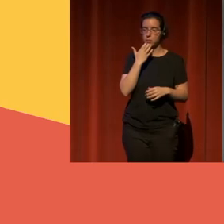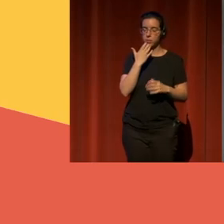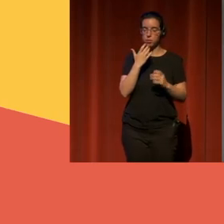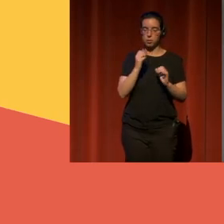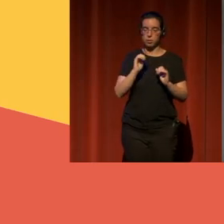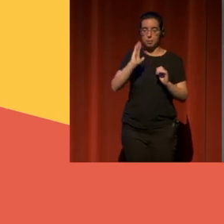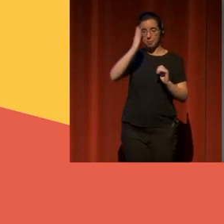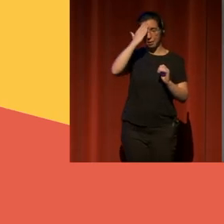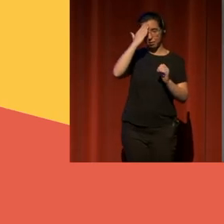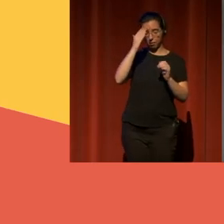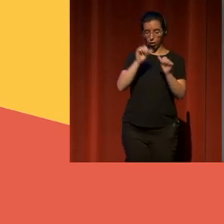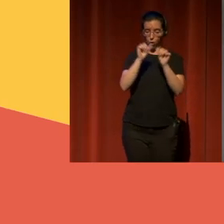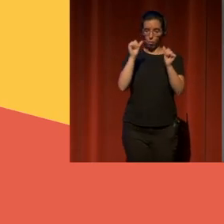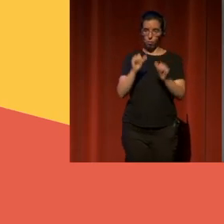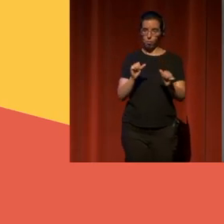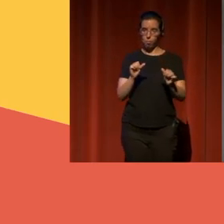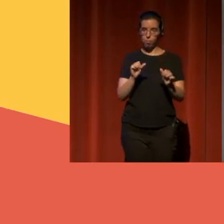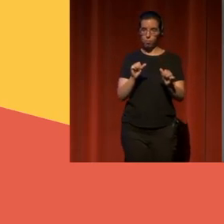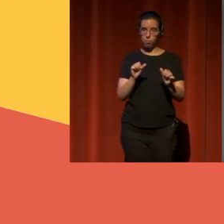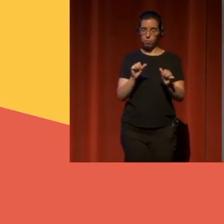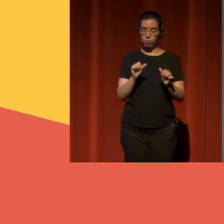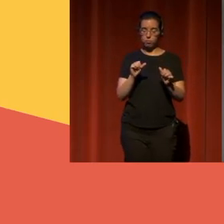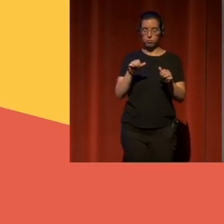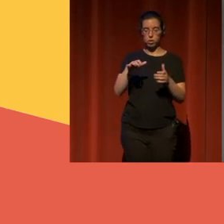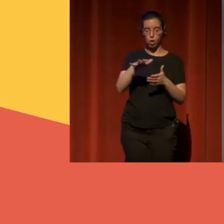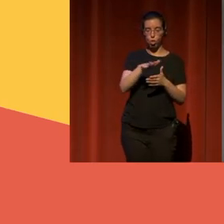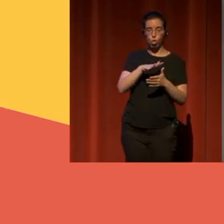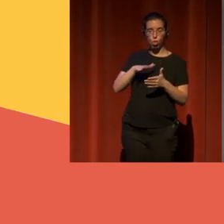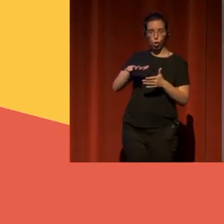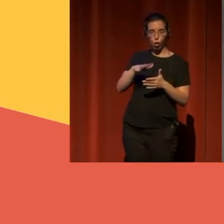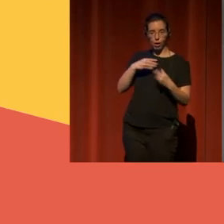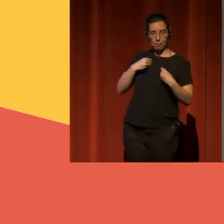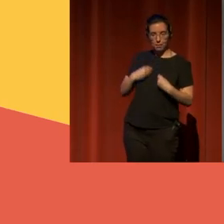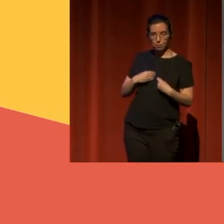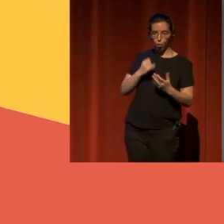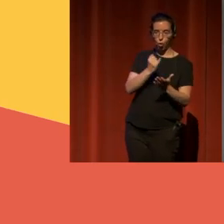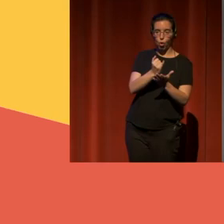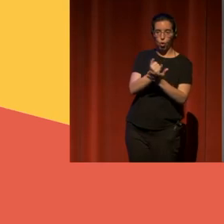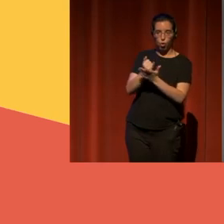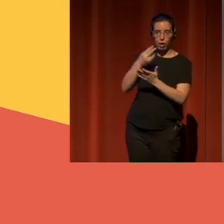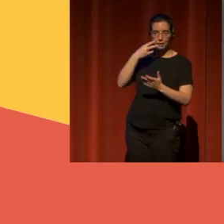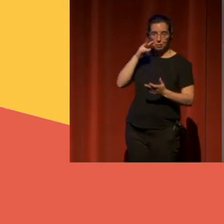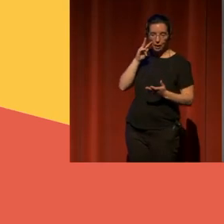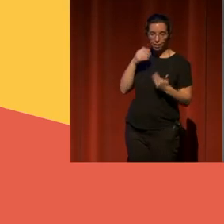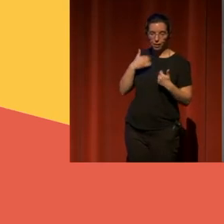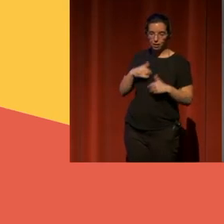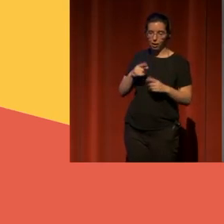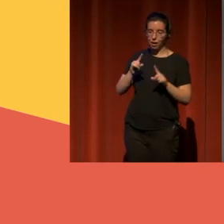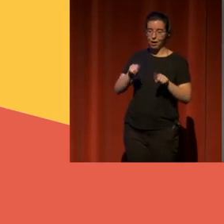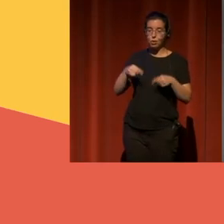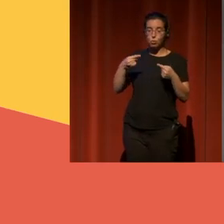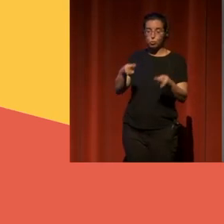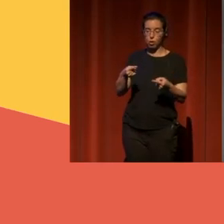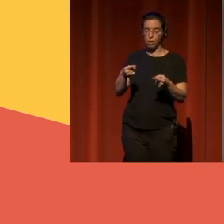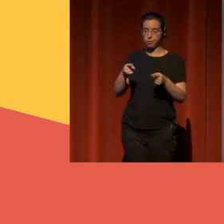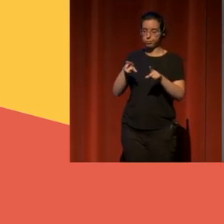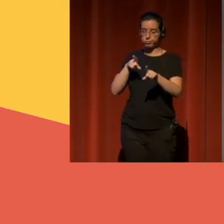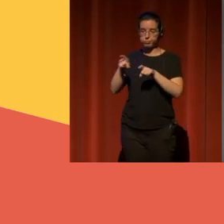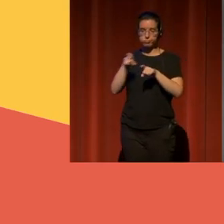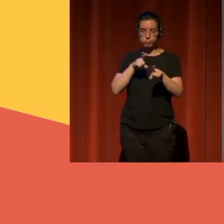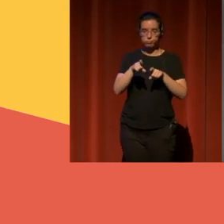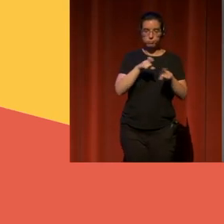elección la pertenencia a la misma macrorregión y la validez contrastada por la experiencia, han resultado seleccionados como objeto de estudios de